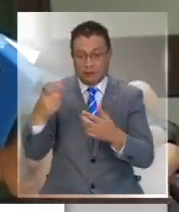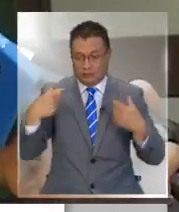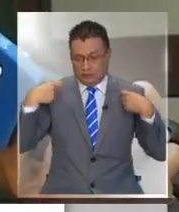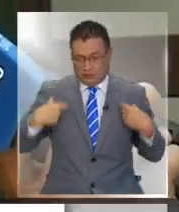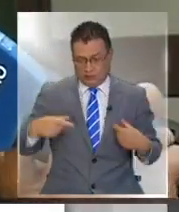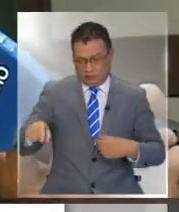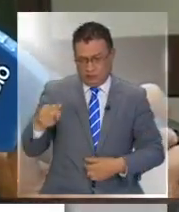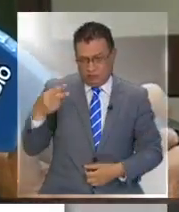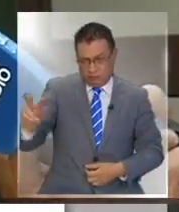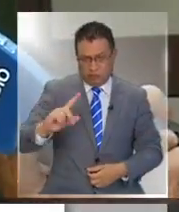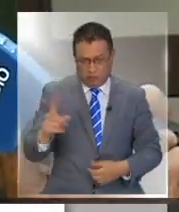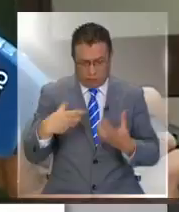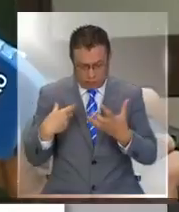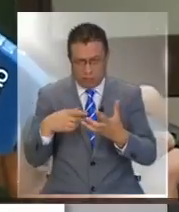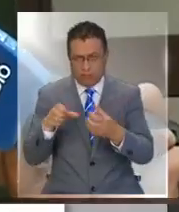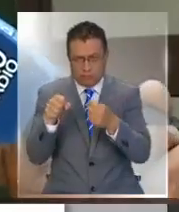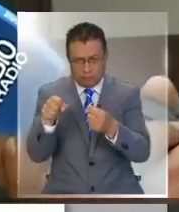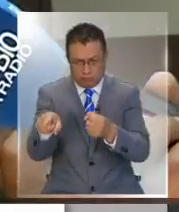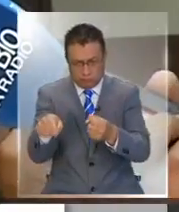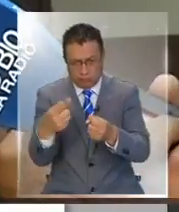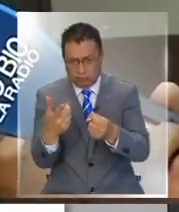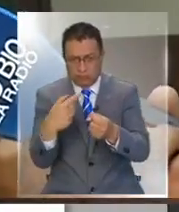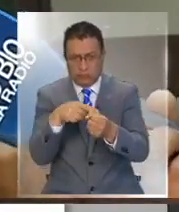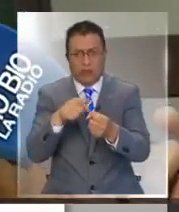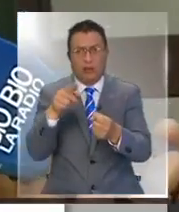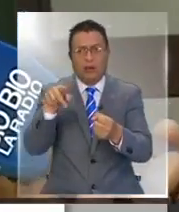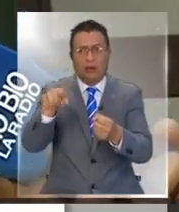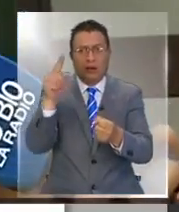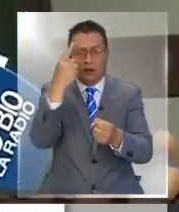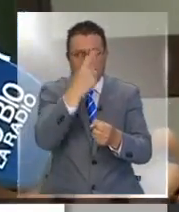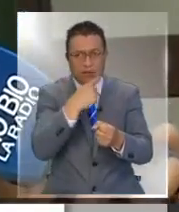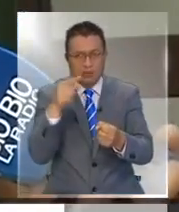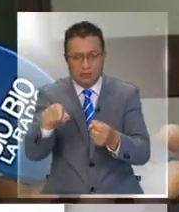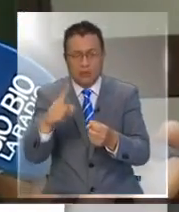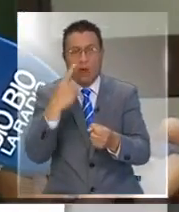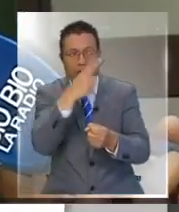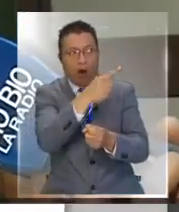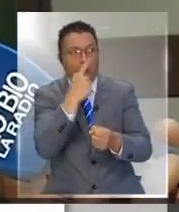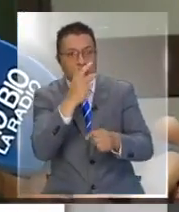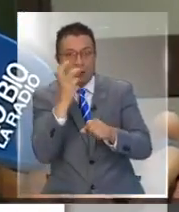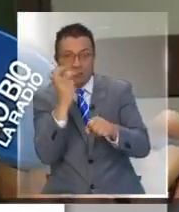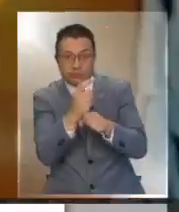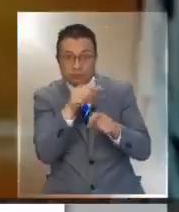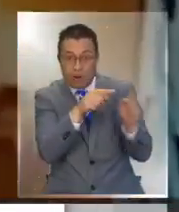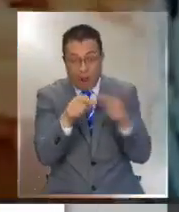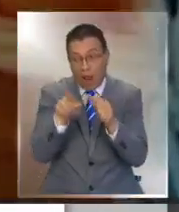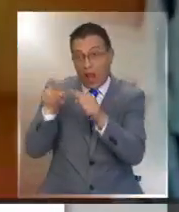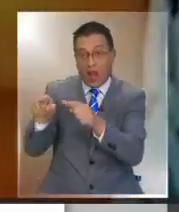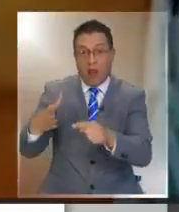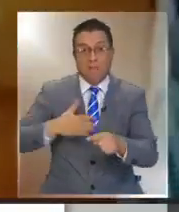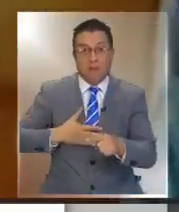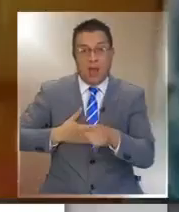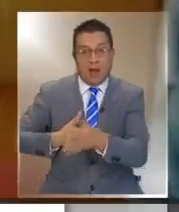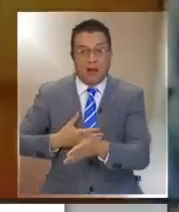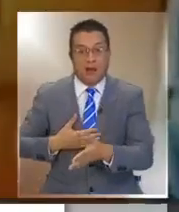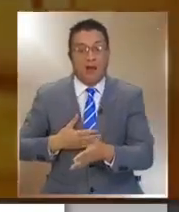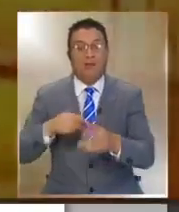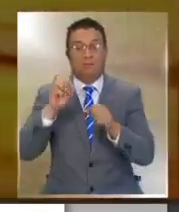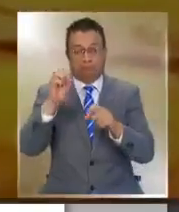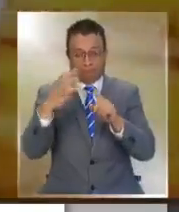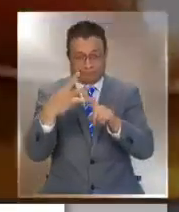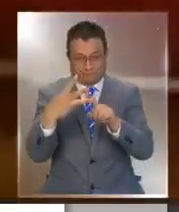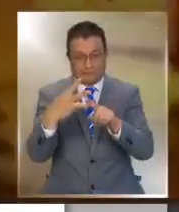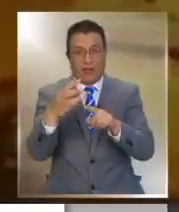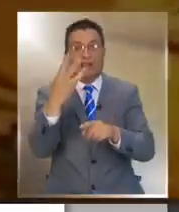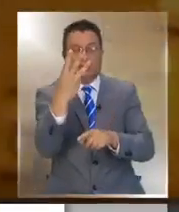a su persona y de los cuales es reconocido por una de las víctimas, las especies que portaba. Tercer asalto, tres